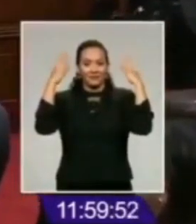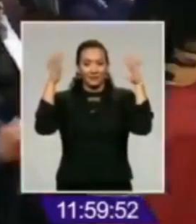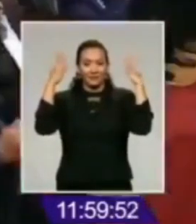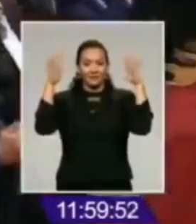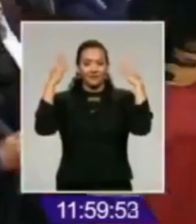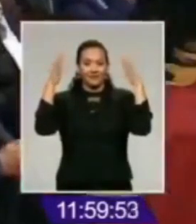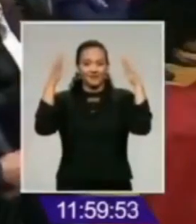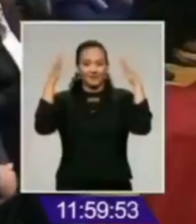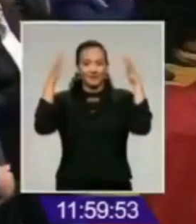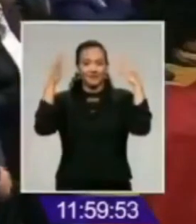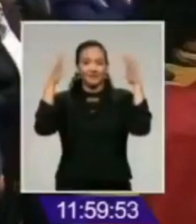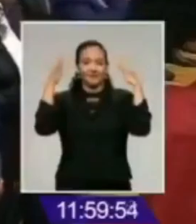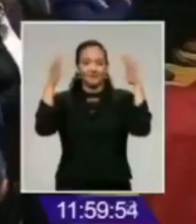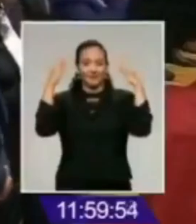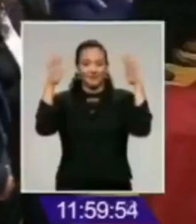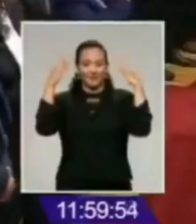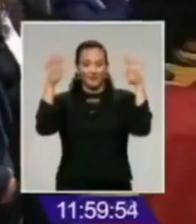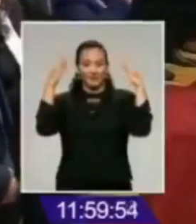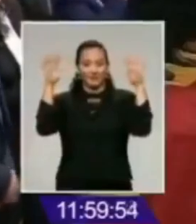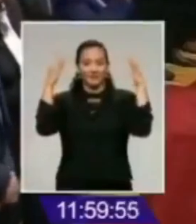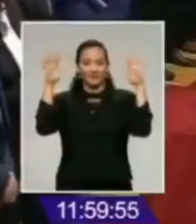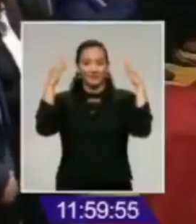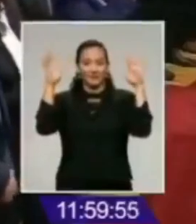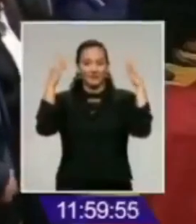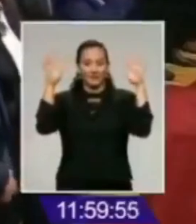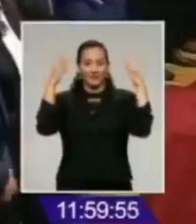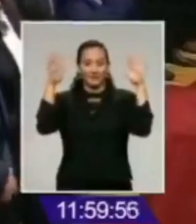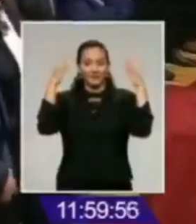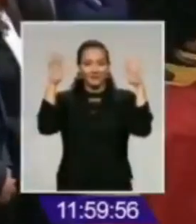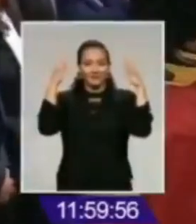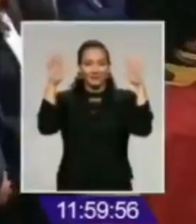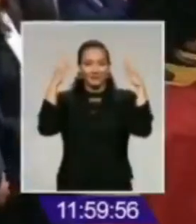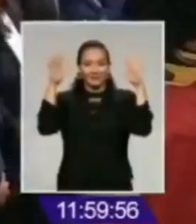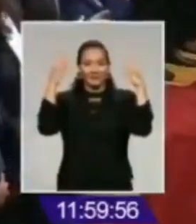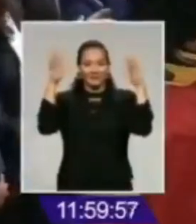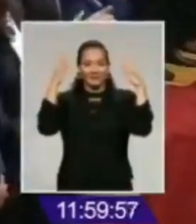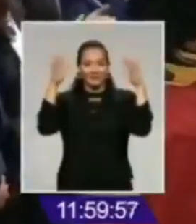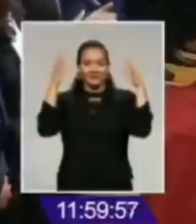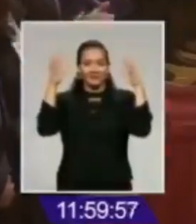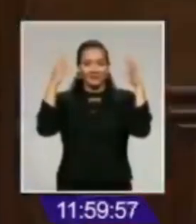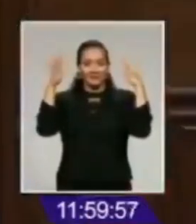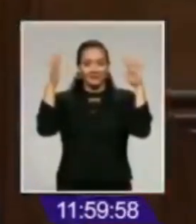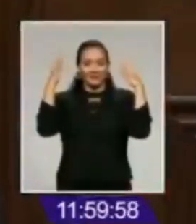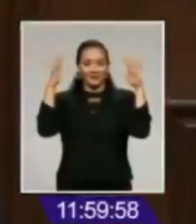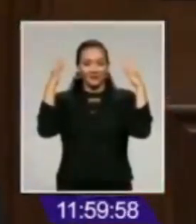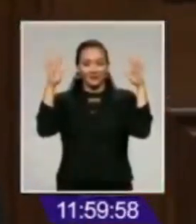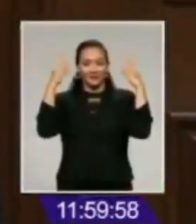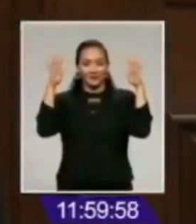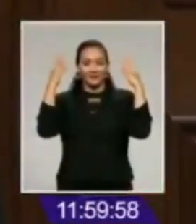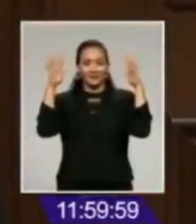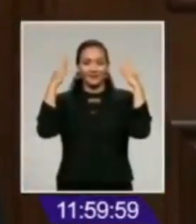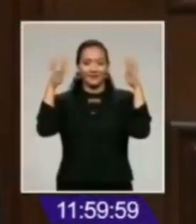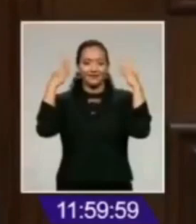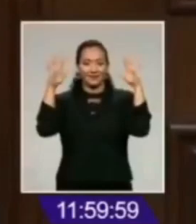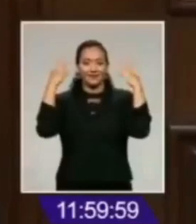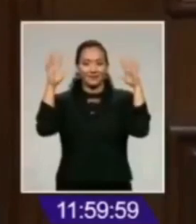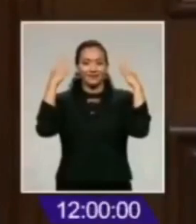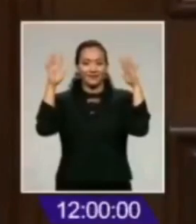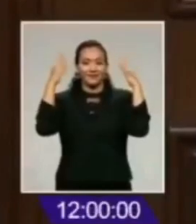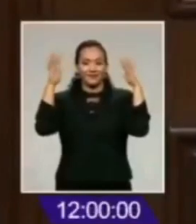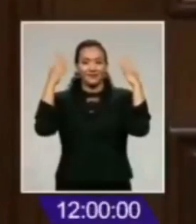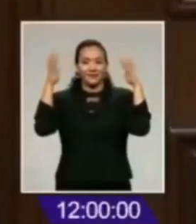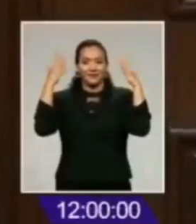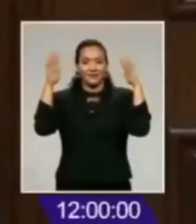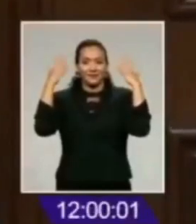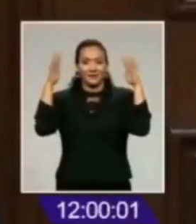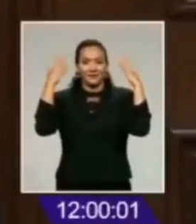pura verdad. Amigos y amigas, vamos a ir a este video, a esta entrevista, pero antes vamos a ir a